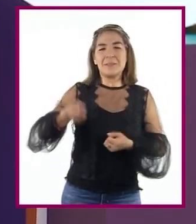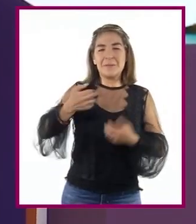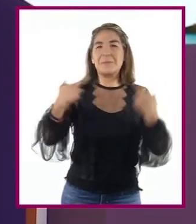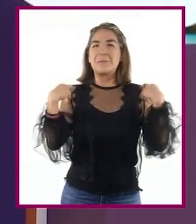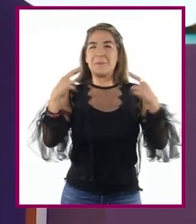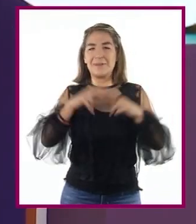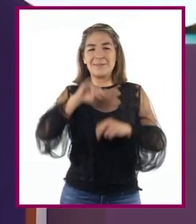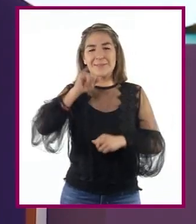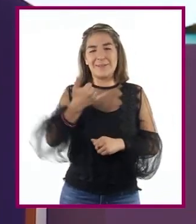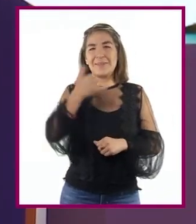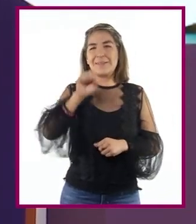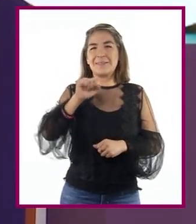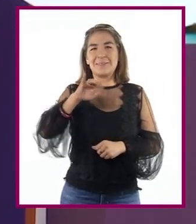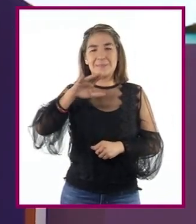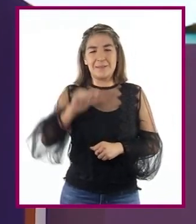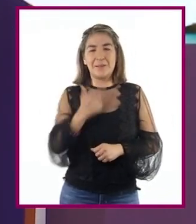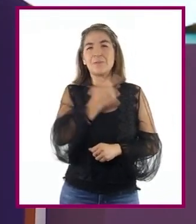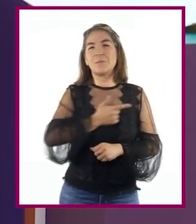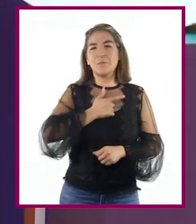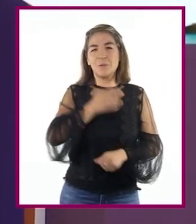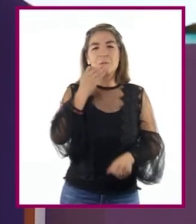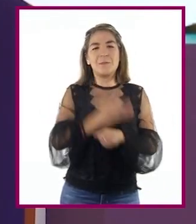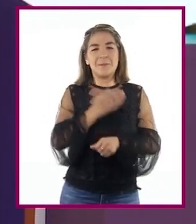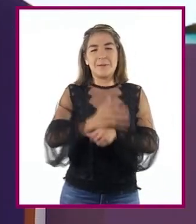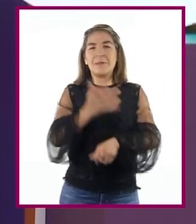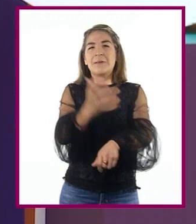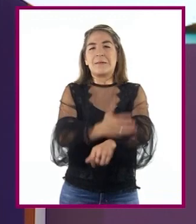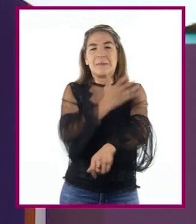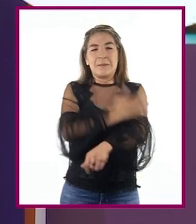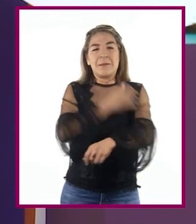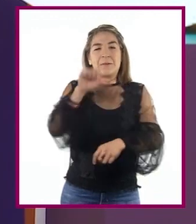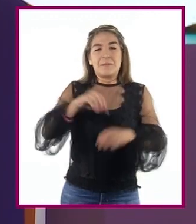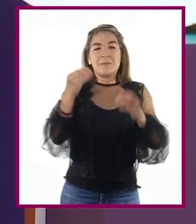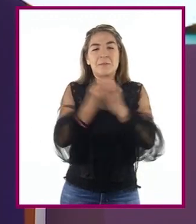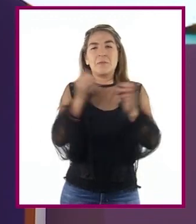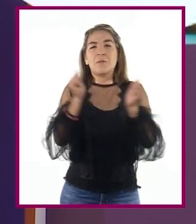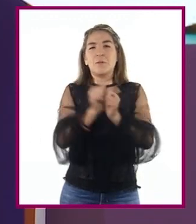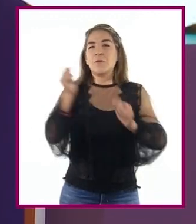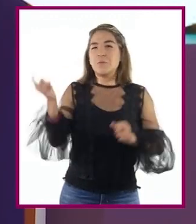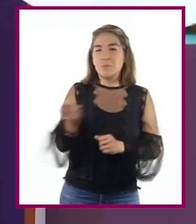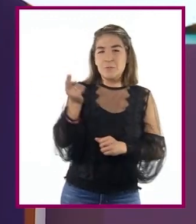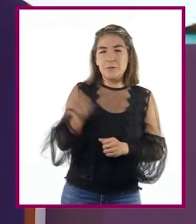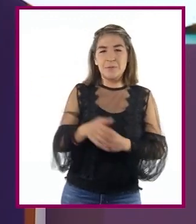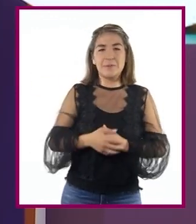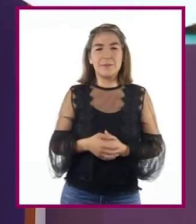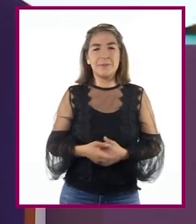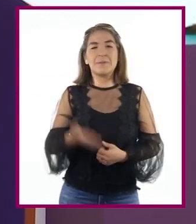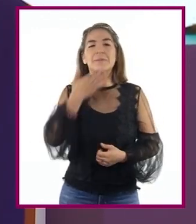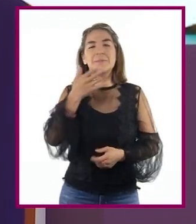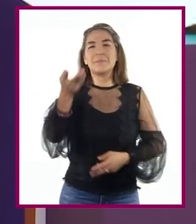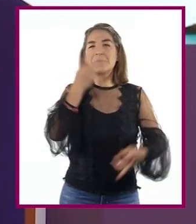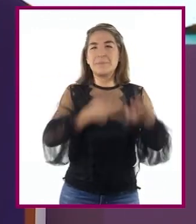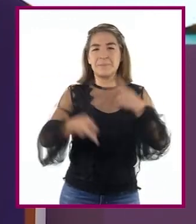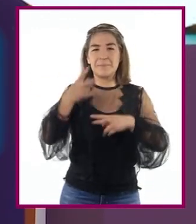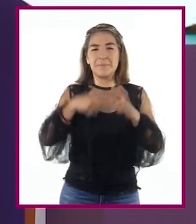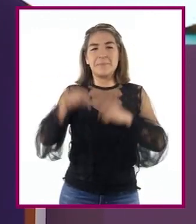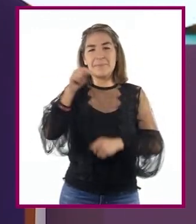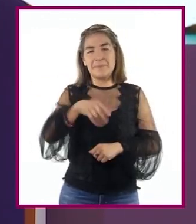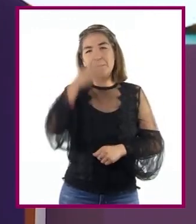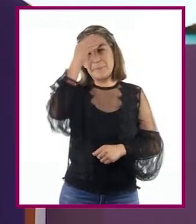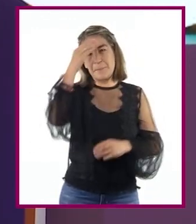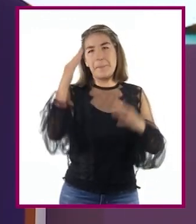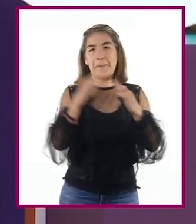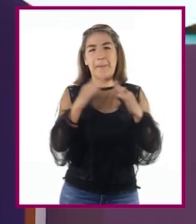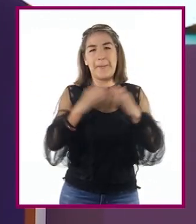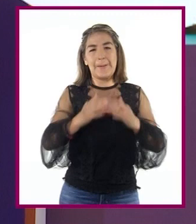Jessica. Un gusto compartir el trabajo de esta sesión con usted. Les damos la bienvenida a Aprende en